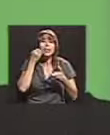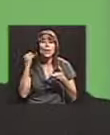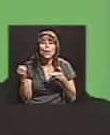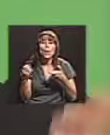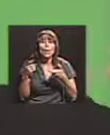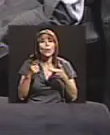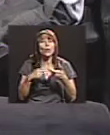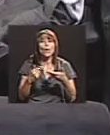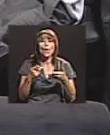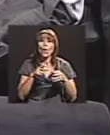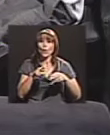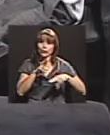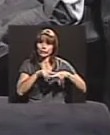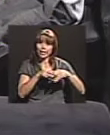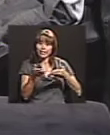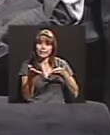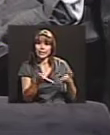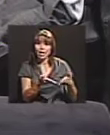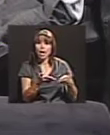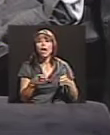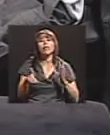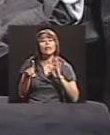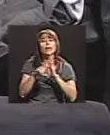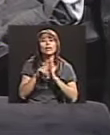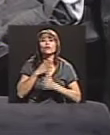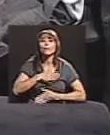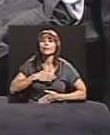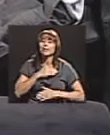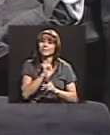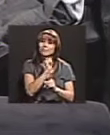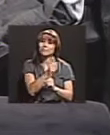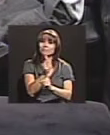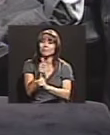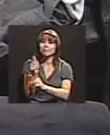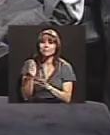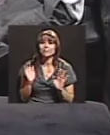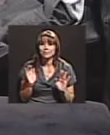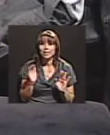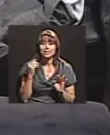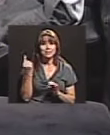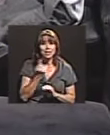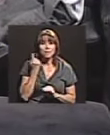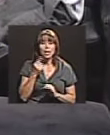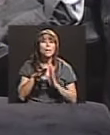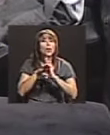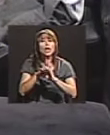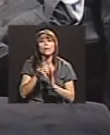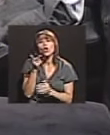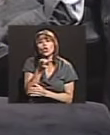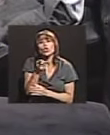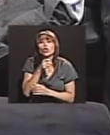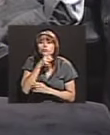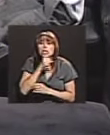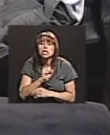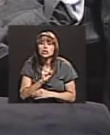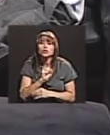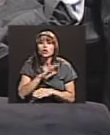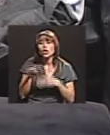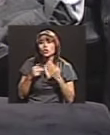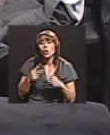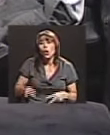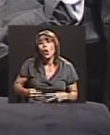cóbrame tanto el derecho al placer se lo tienen que dar ellos siempre el poder por ejemplo dos viejitos que toda la vida han dormido juntos